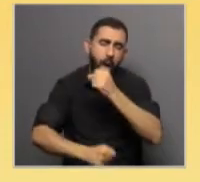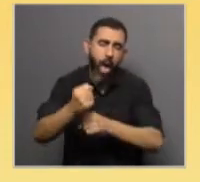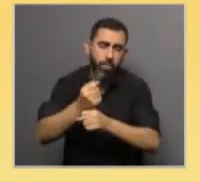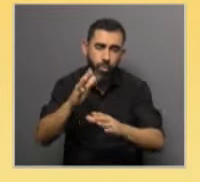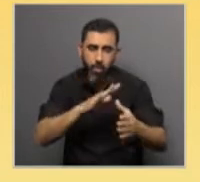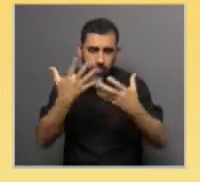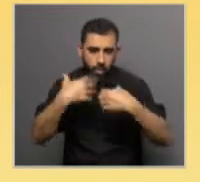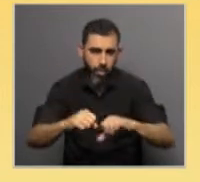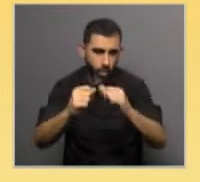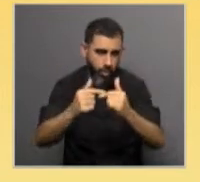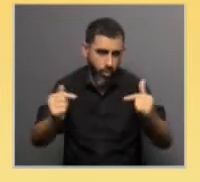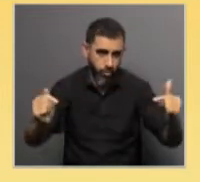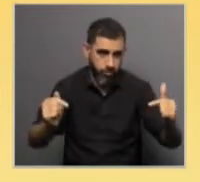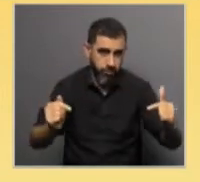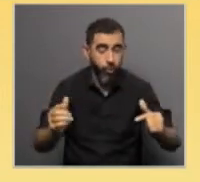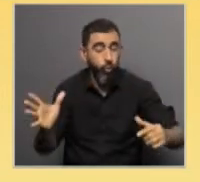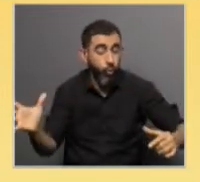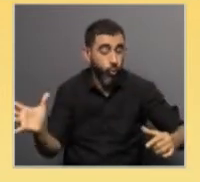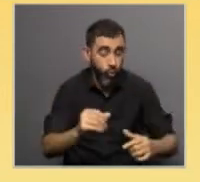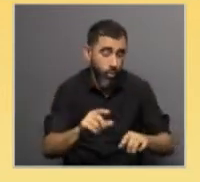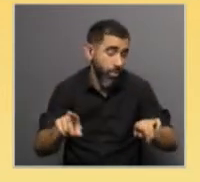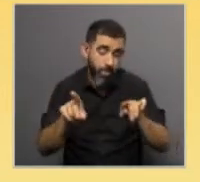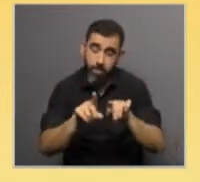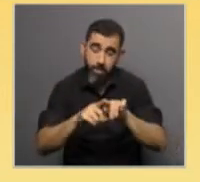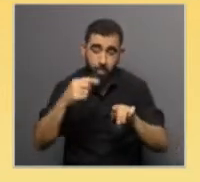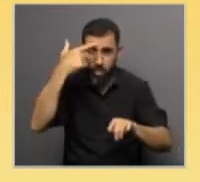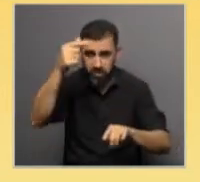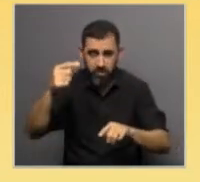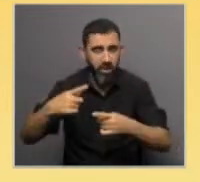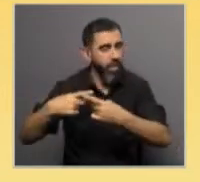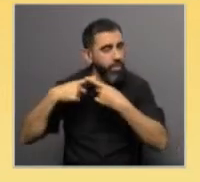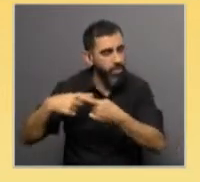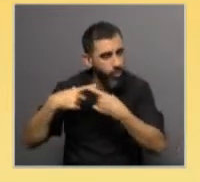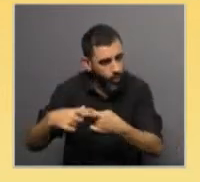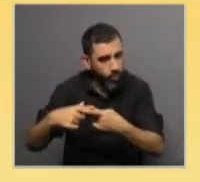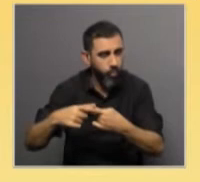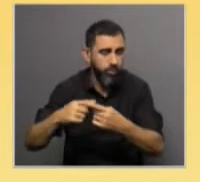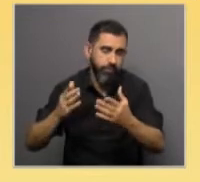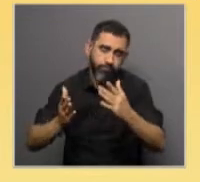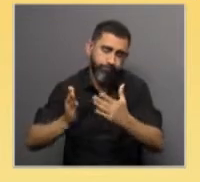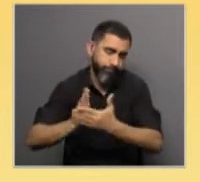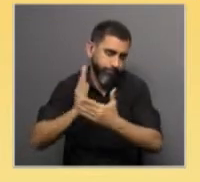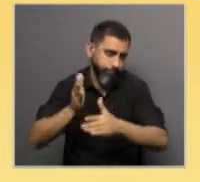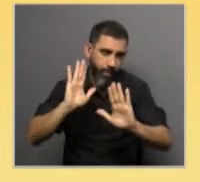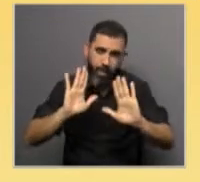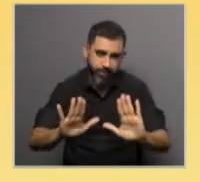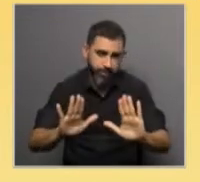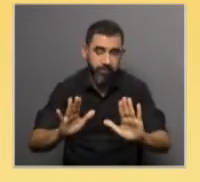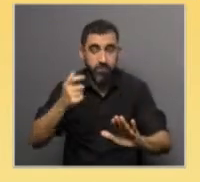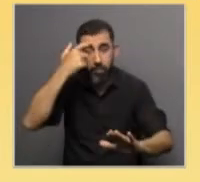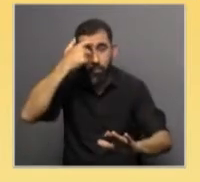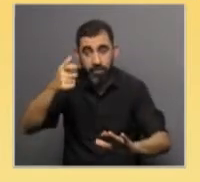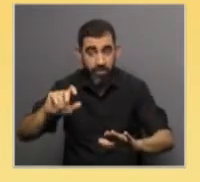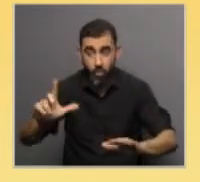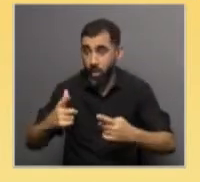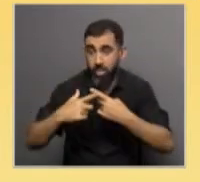más, ¿no? Todos, por supuesto, como todo en la ciencia está debatido y lo estará por siempre, ¿no? Cuando algo en ciencia deja de